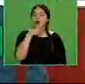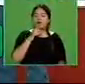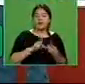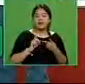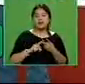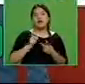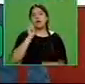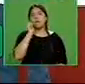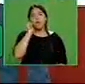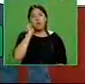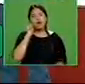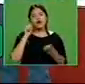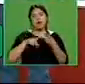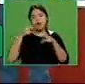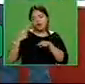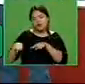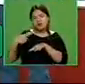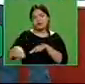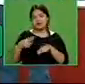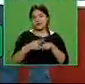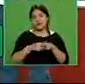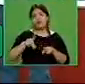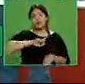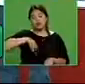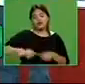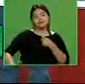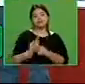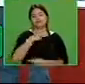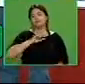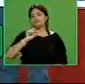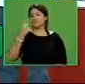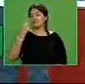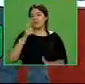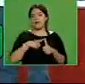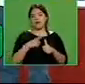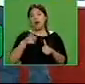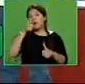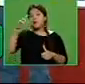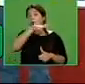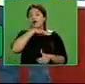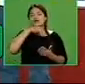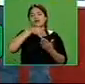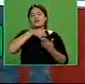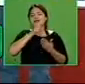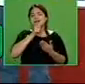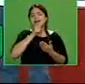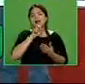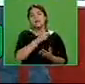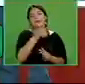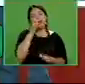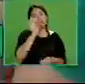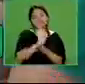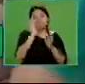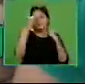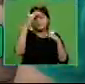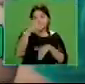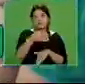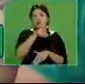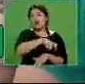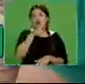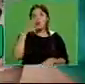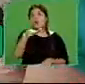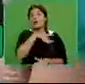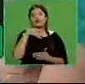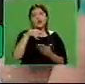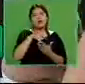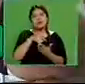las mujeres, por los niños. Es nuestro deber principal. La población más débil es la protagonista. La población más débil es la que va a